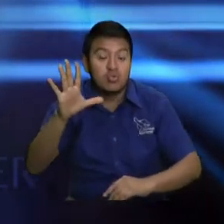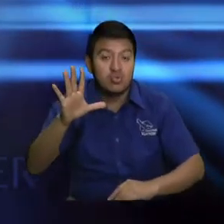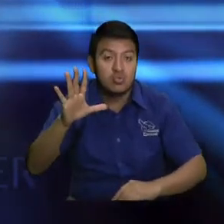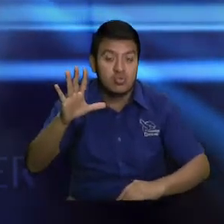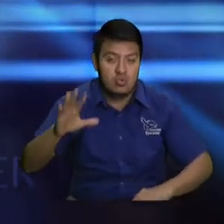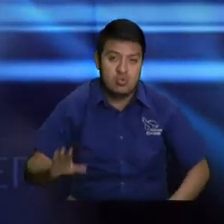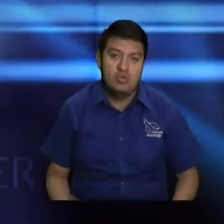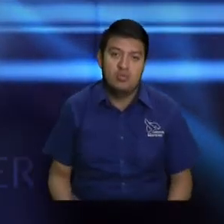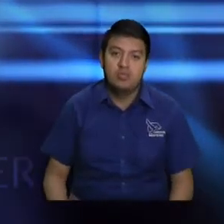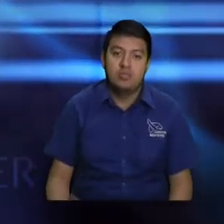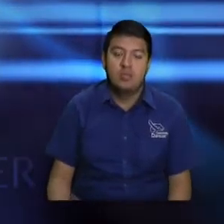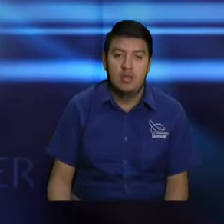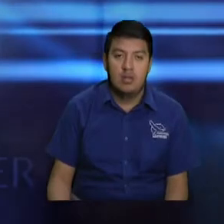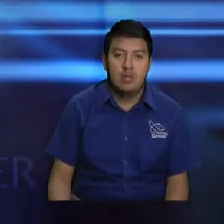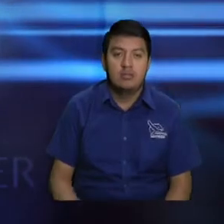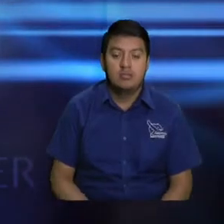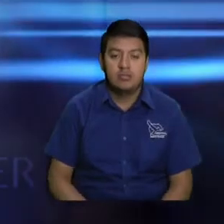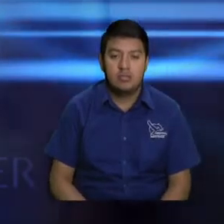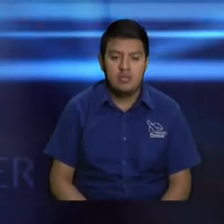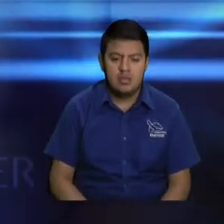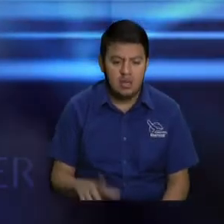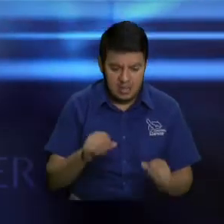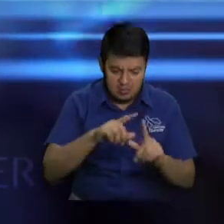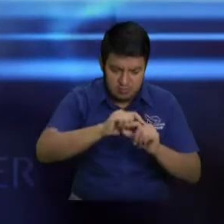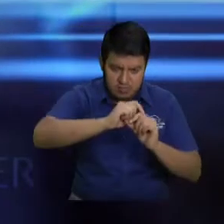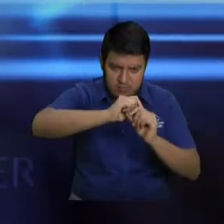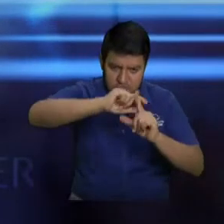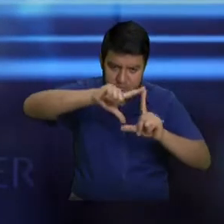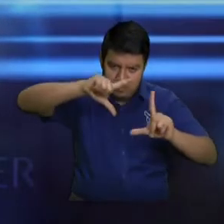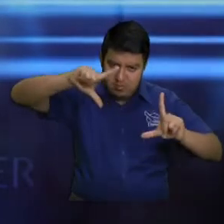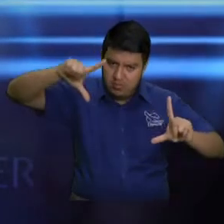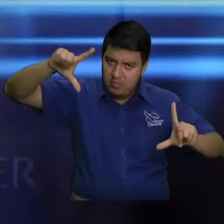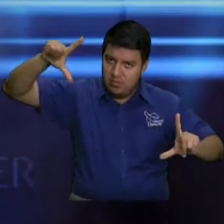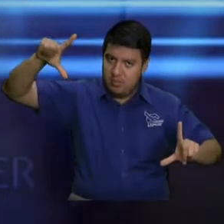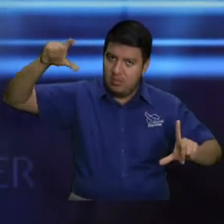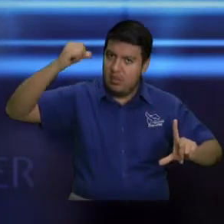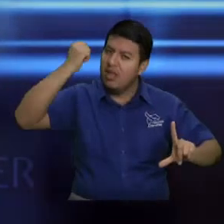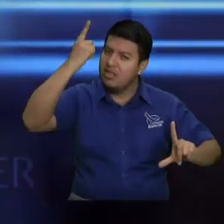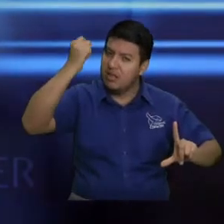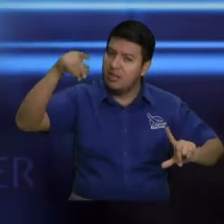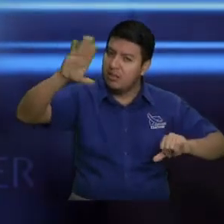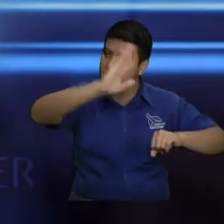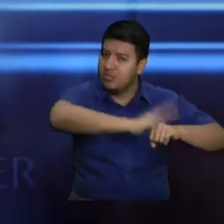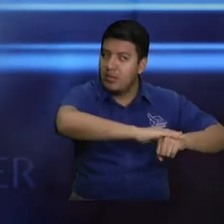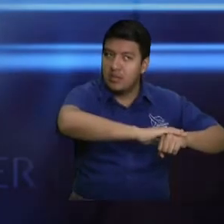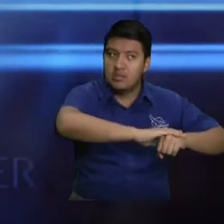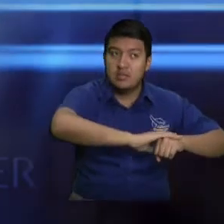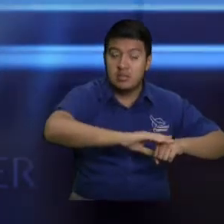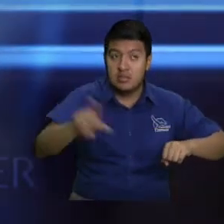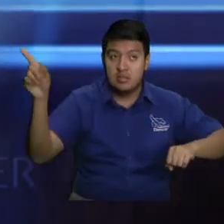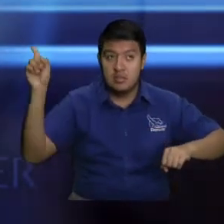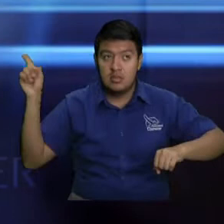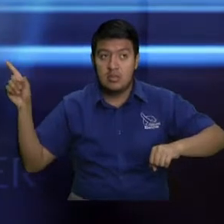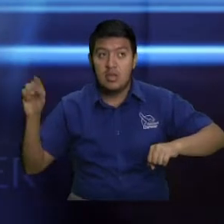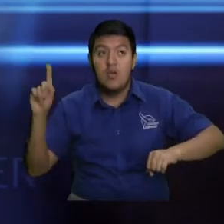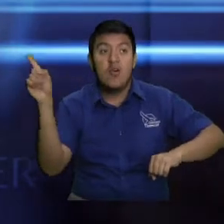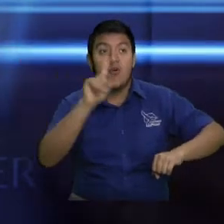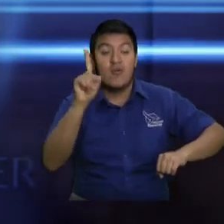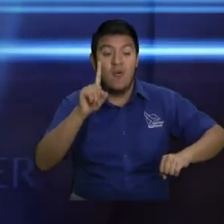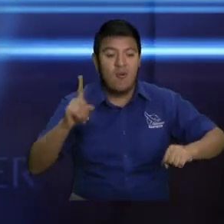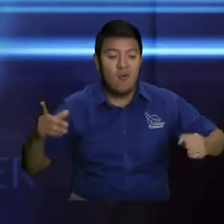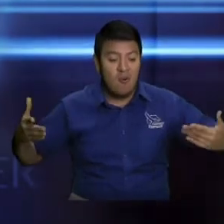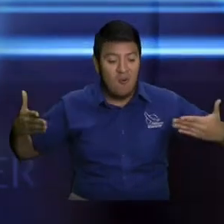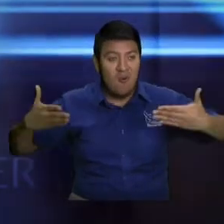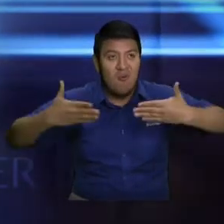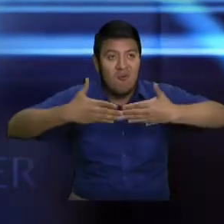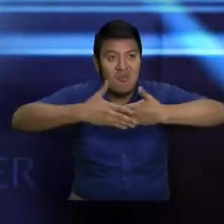damos cuenta, y aquí se nos amplía más, mire bien, 2 Corintios 6:14, no estéis unidos